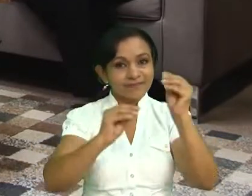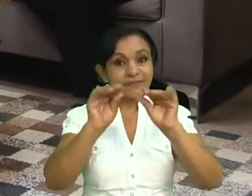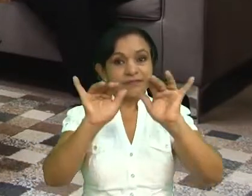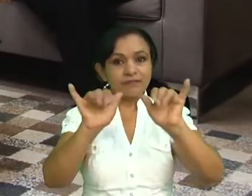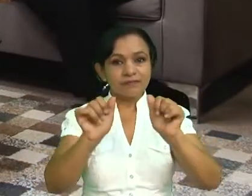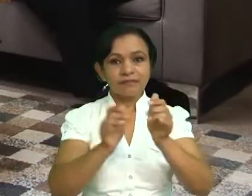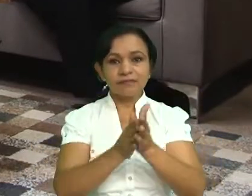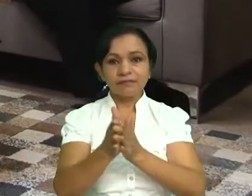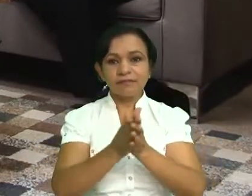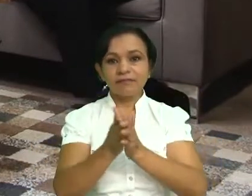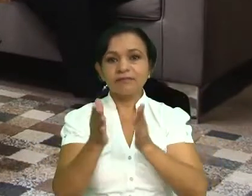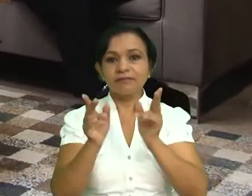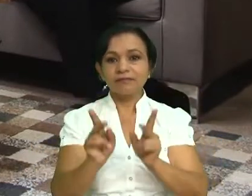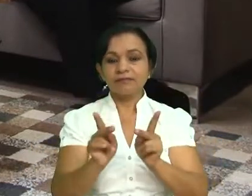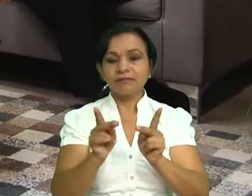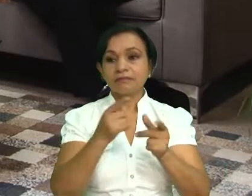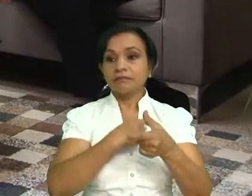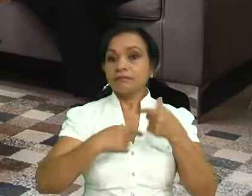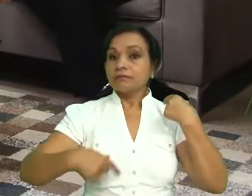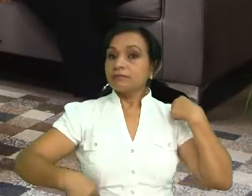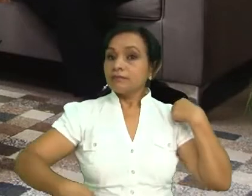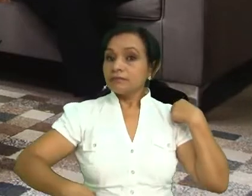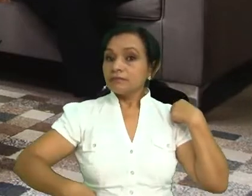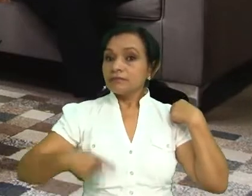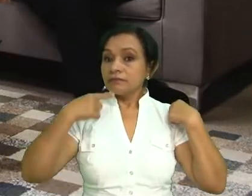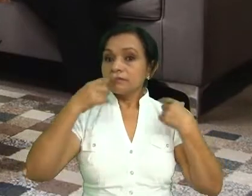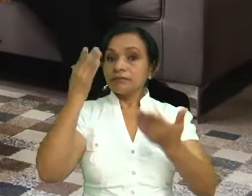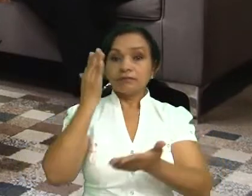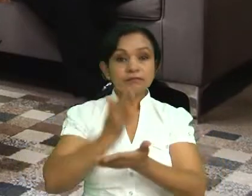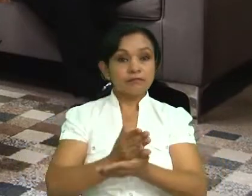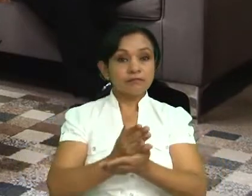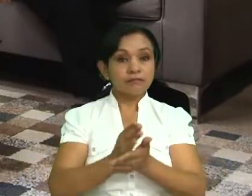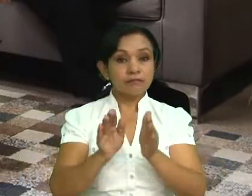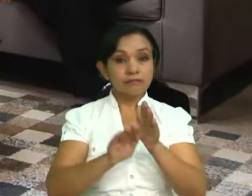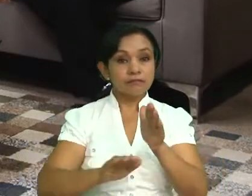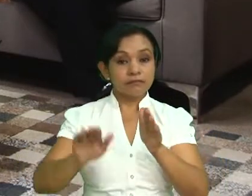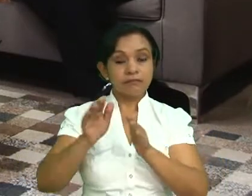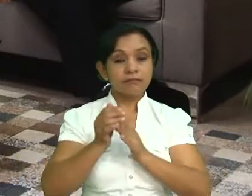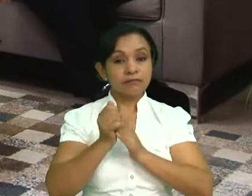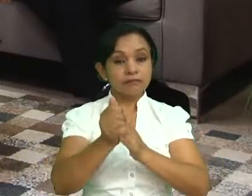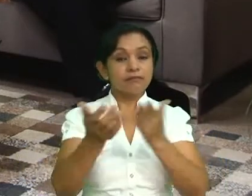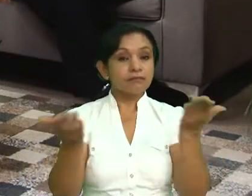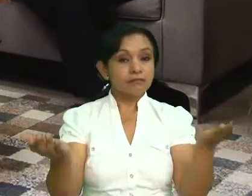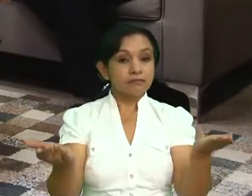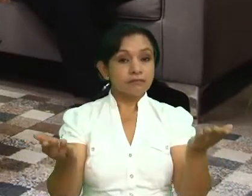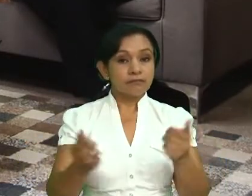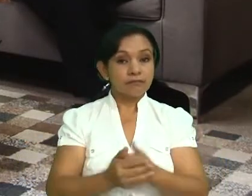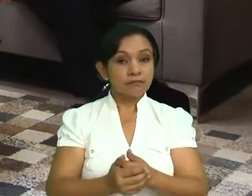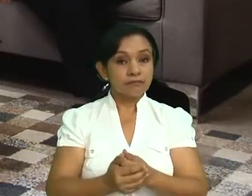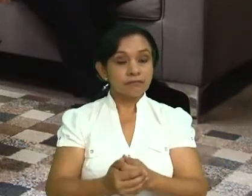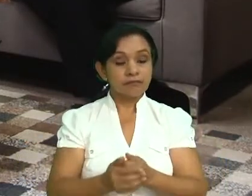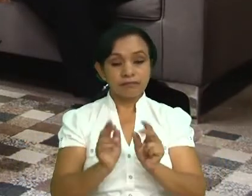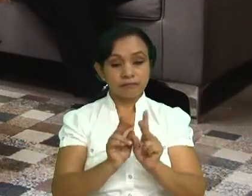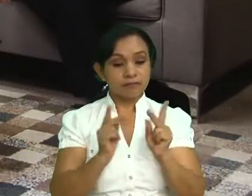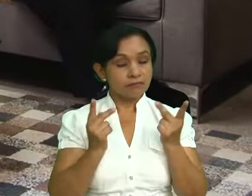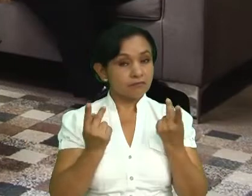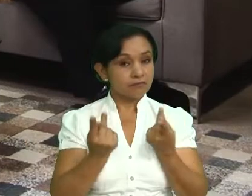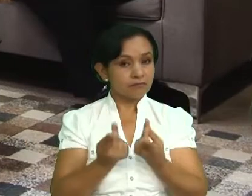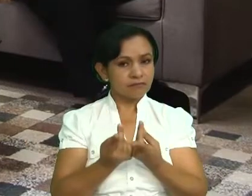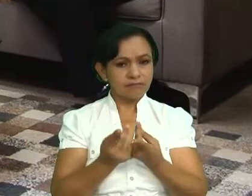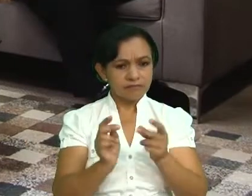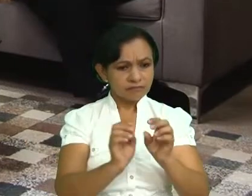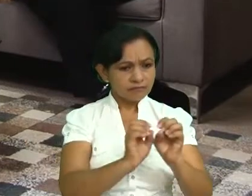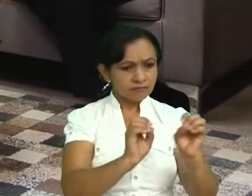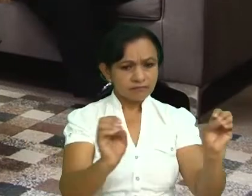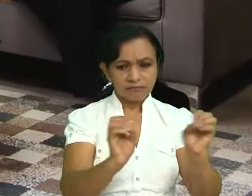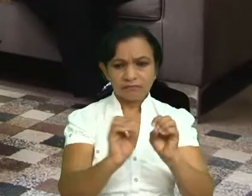recientemente, cuando algunos presidentes decidieron ponerse más al frente de estos temas, pero no el pueblo, ¿no? De repente como que